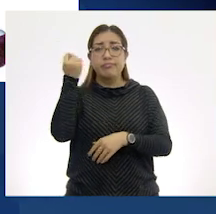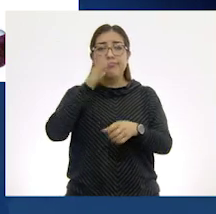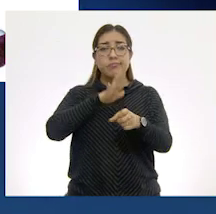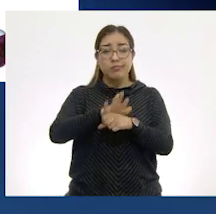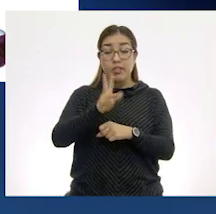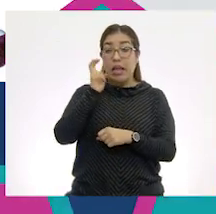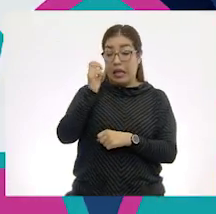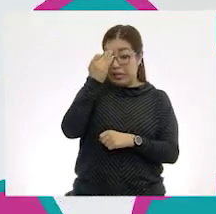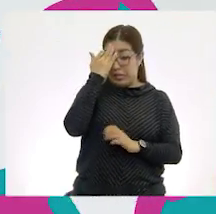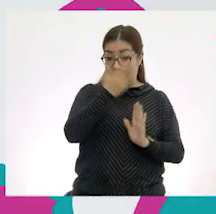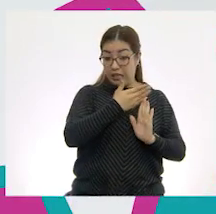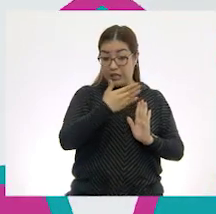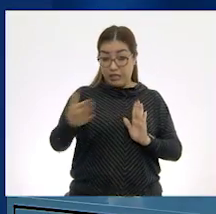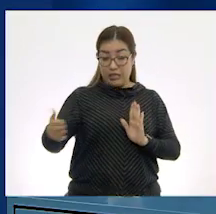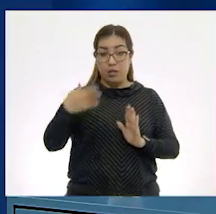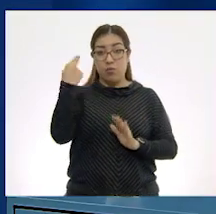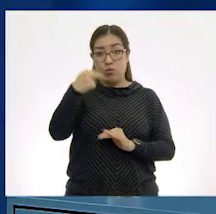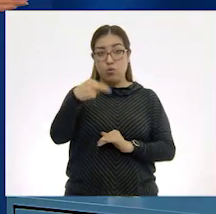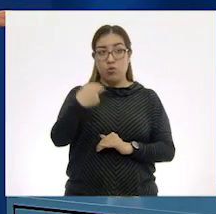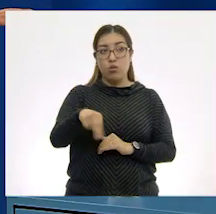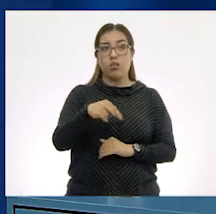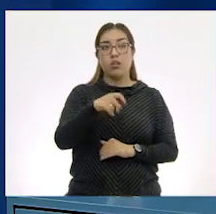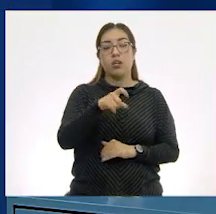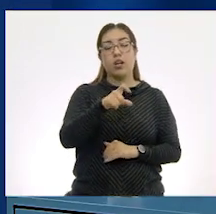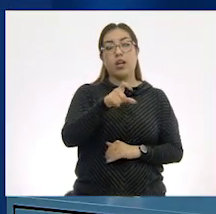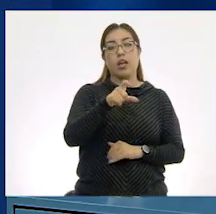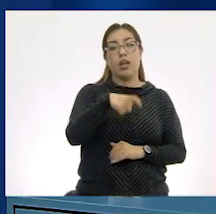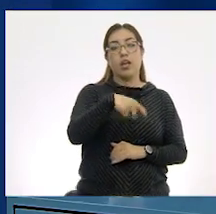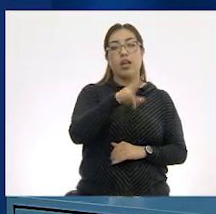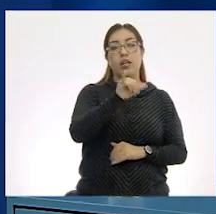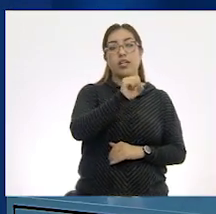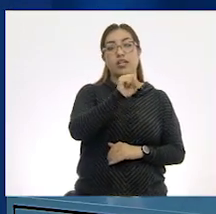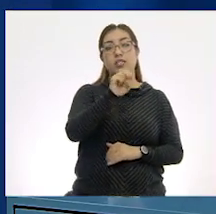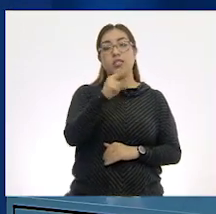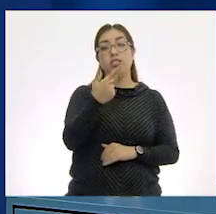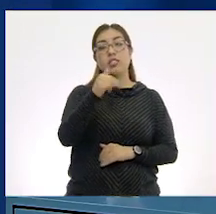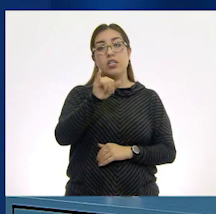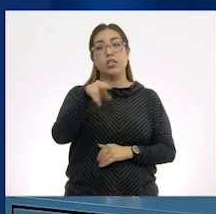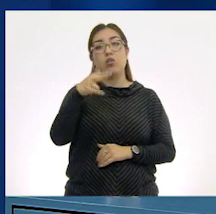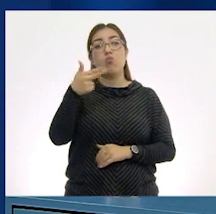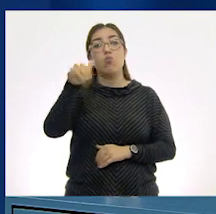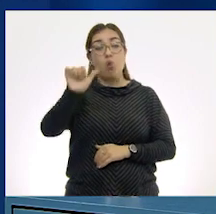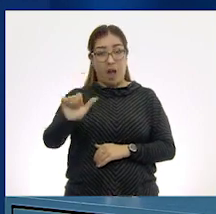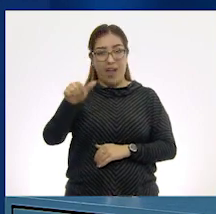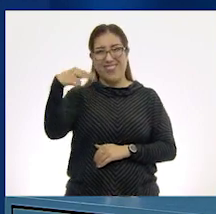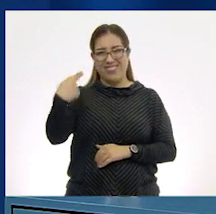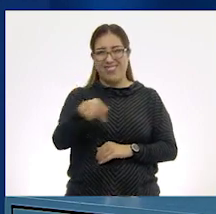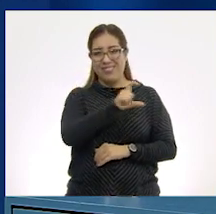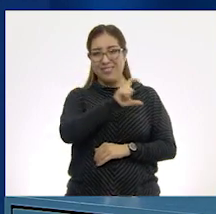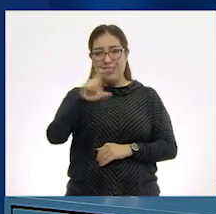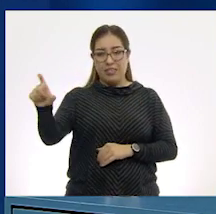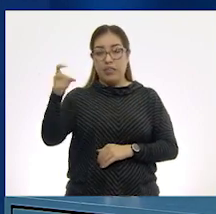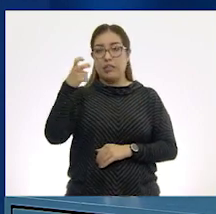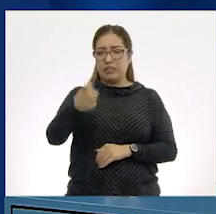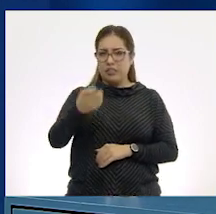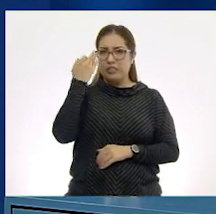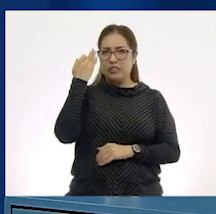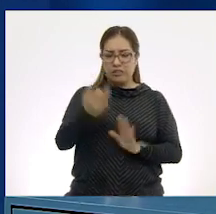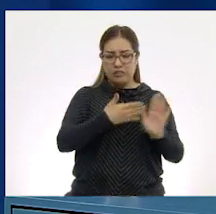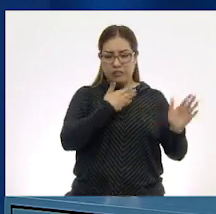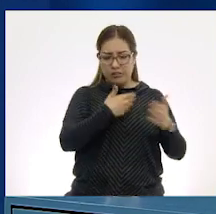Durante el imperio Sheng, mejor llamado Qin Shi Huang, se llevaba a cabo un gran número de operaciones